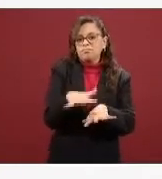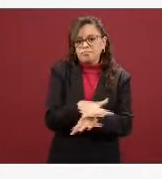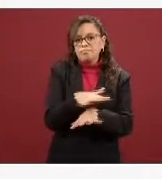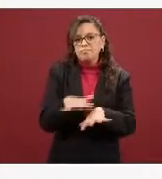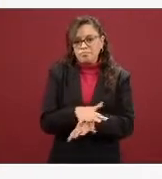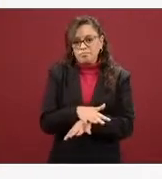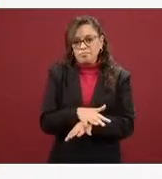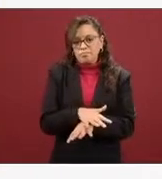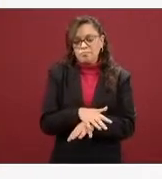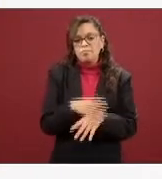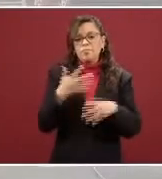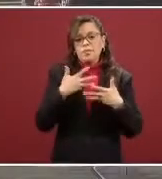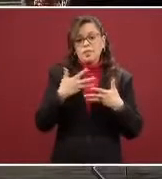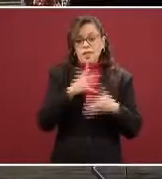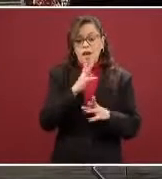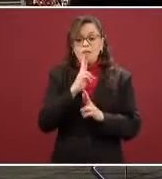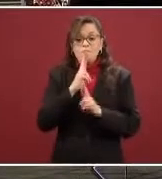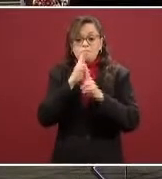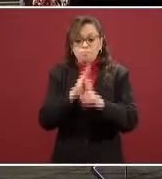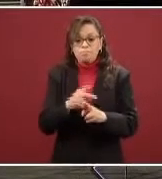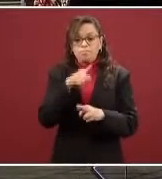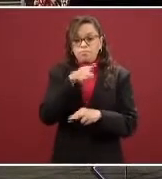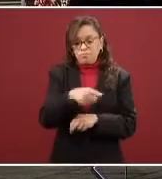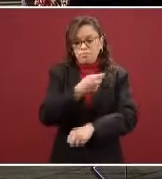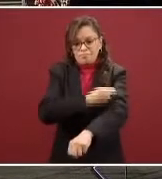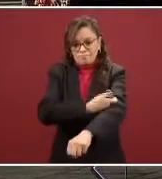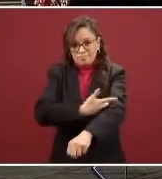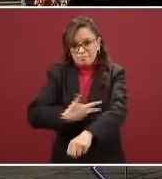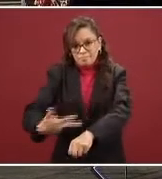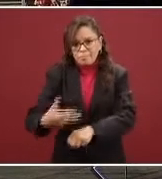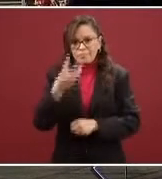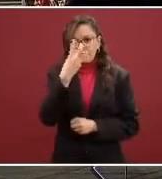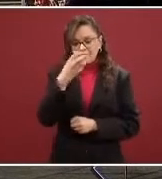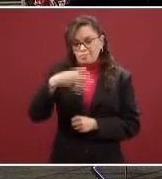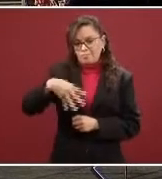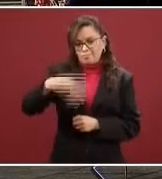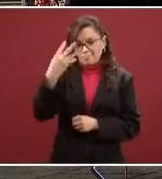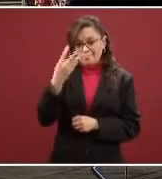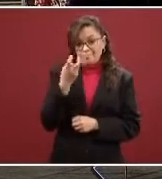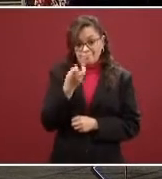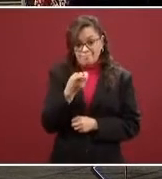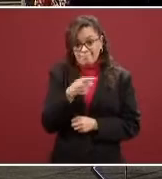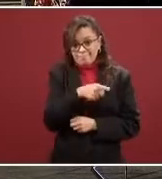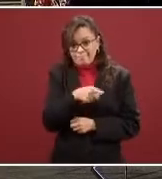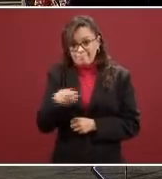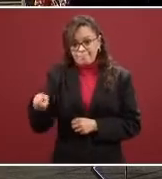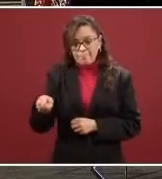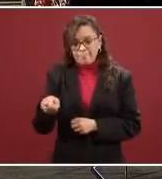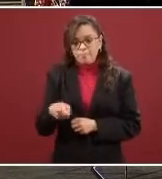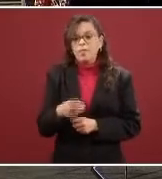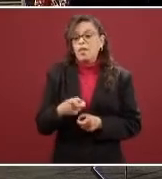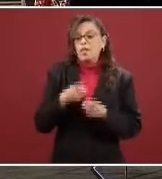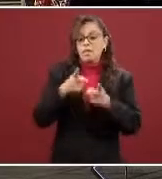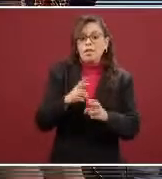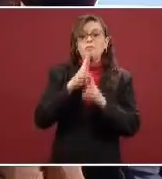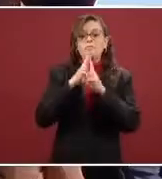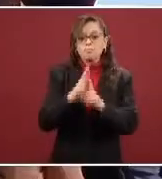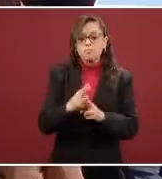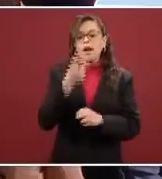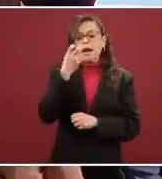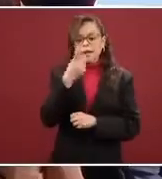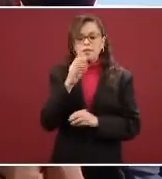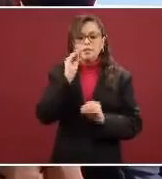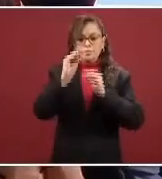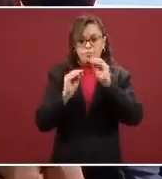saliendo los resultados del laboratorio de estos 314, entonces se van, dependiendo del resultado, se van sumando o a